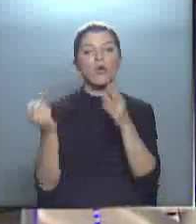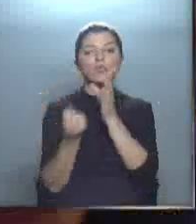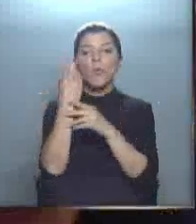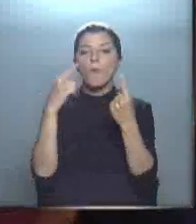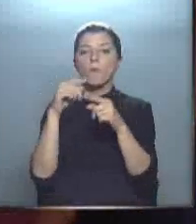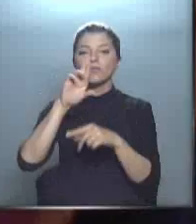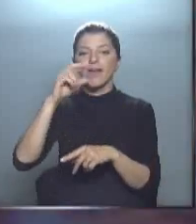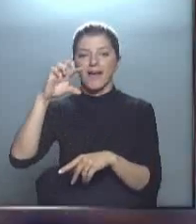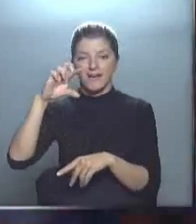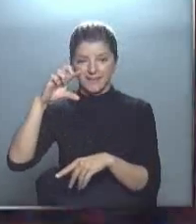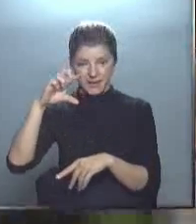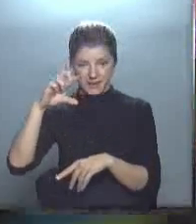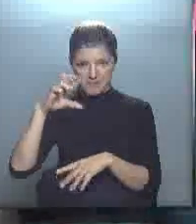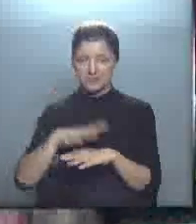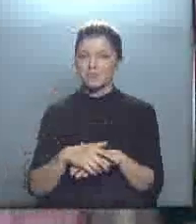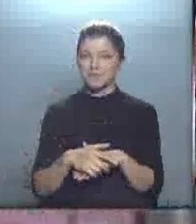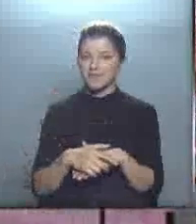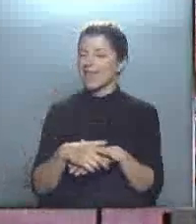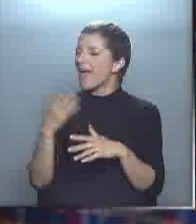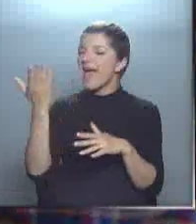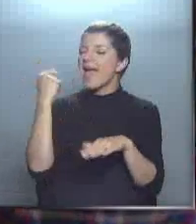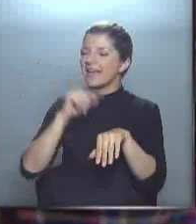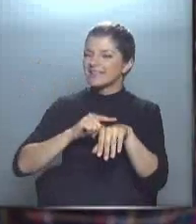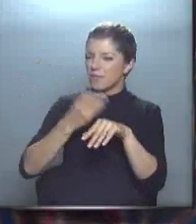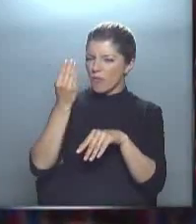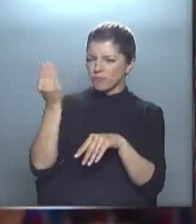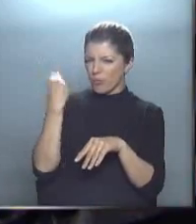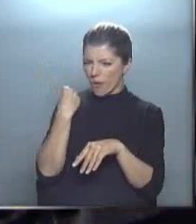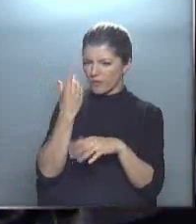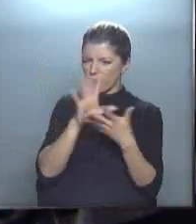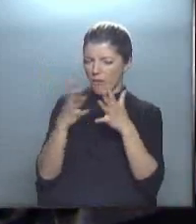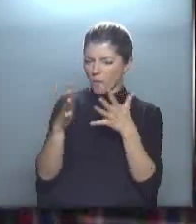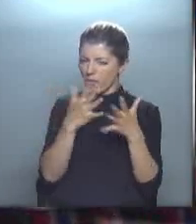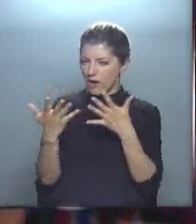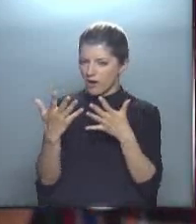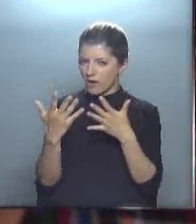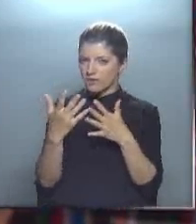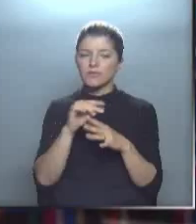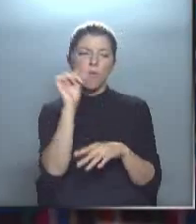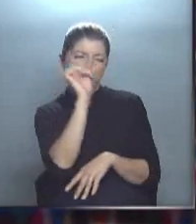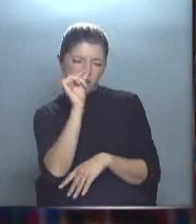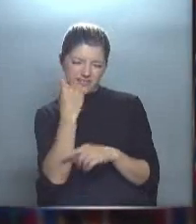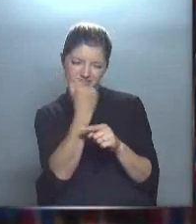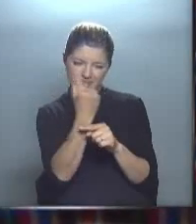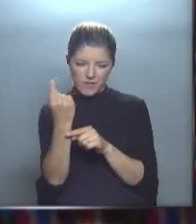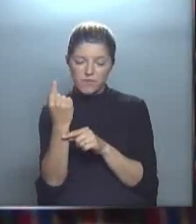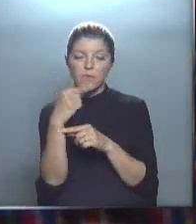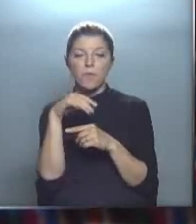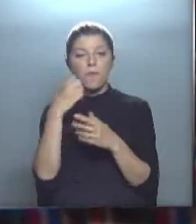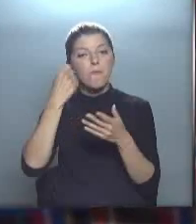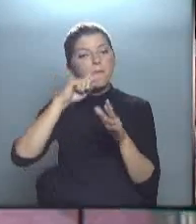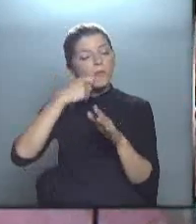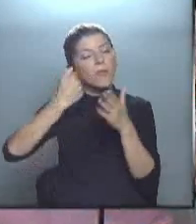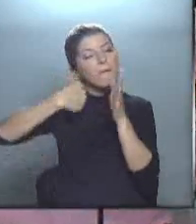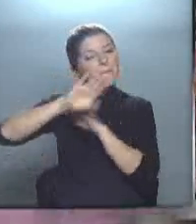no lo parezca. ¿Hace cuánto que improvisa? ¿Hace flow? Sí, un poco de todo, pero me gusta más lo que es